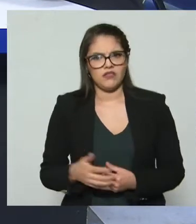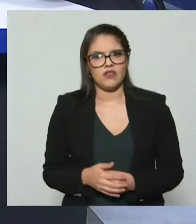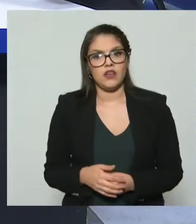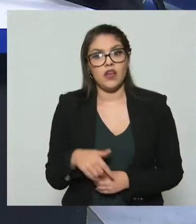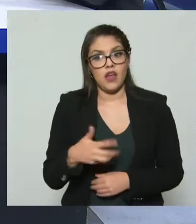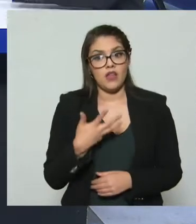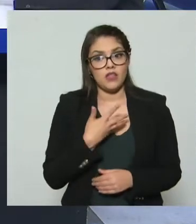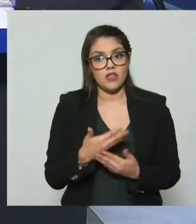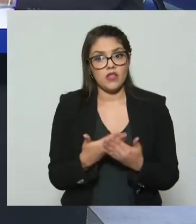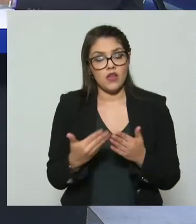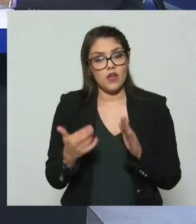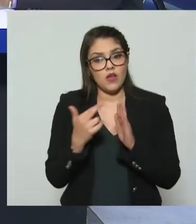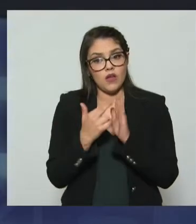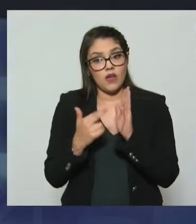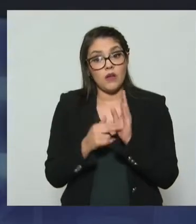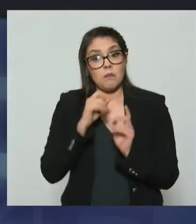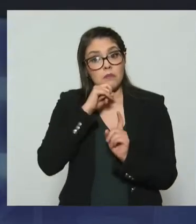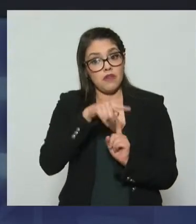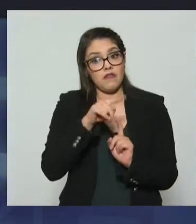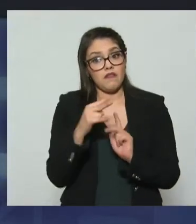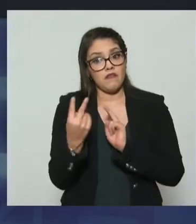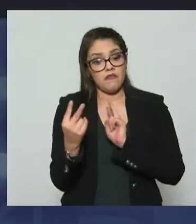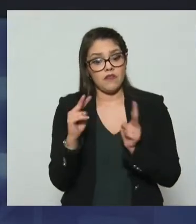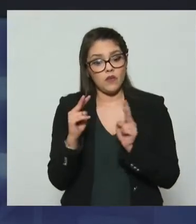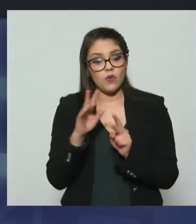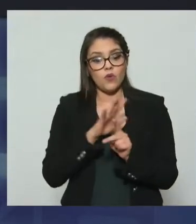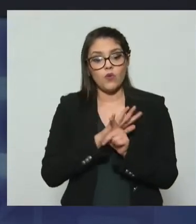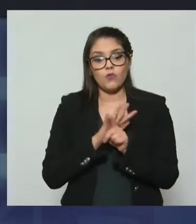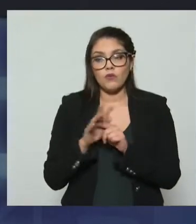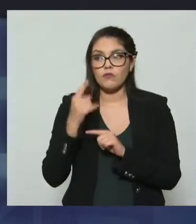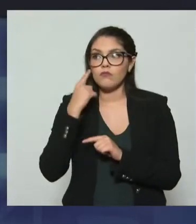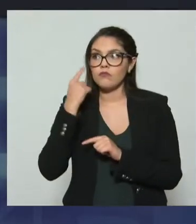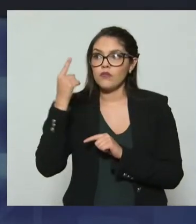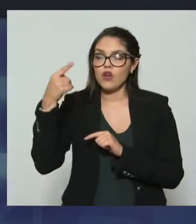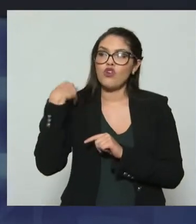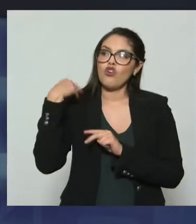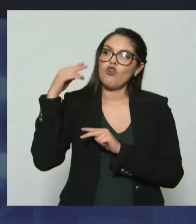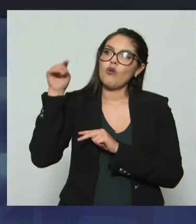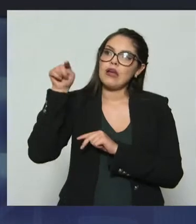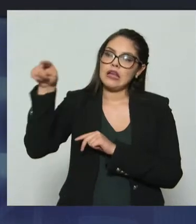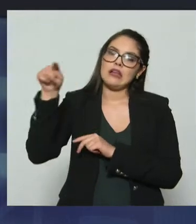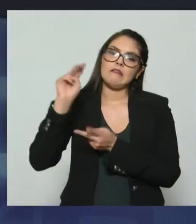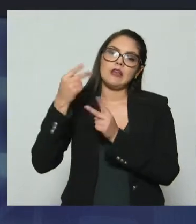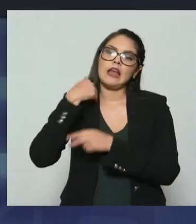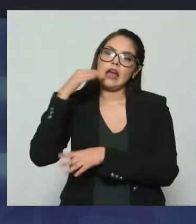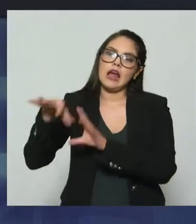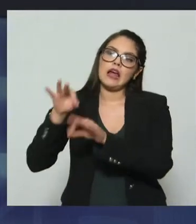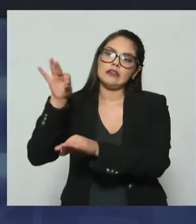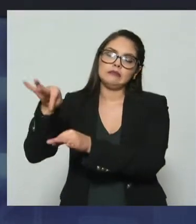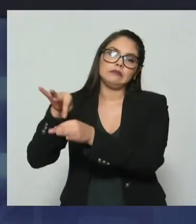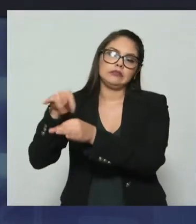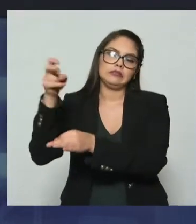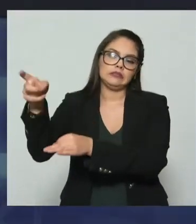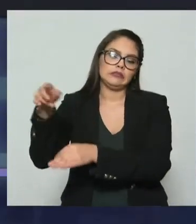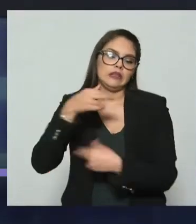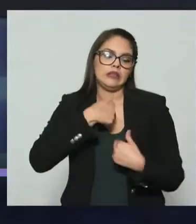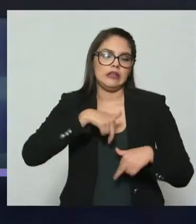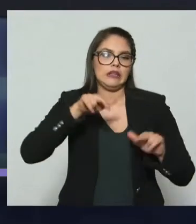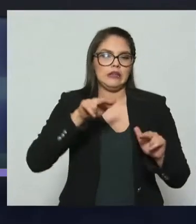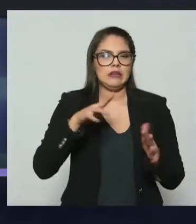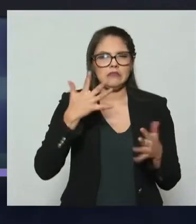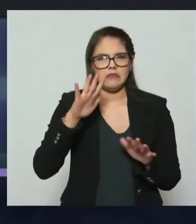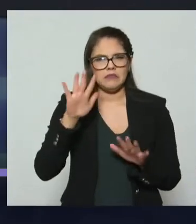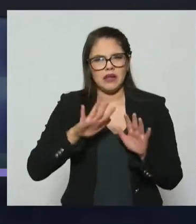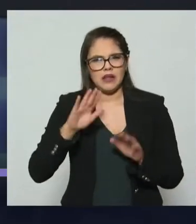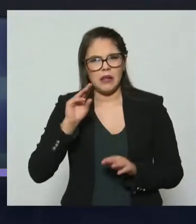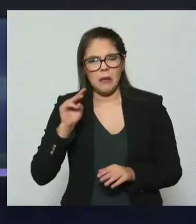que sean los vecinos los que voten por los vecinos, que sean que se vaya dando. Empezamos, me parece, en el mes de marzo